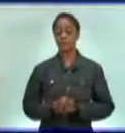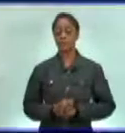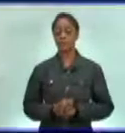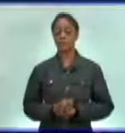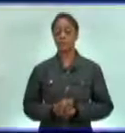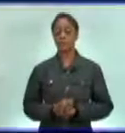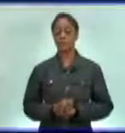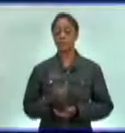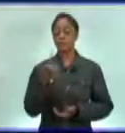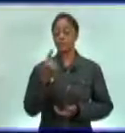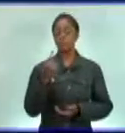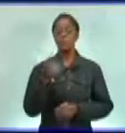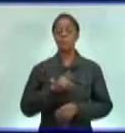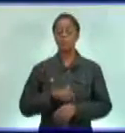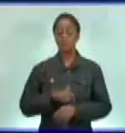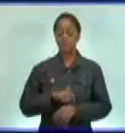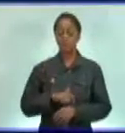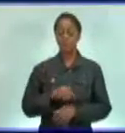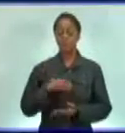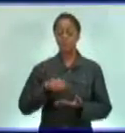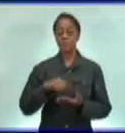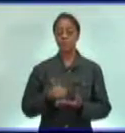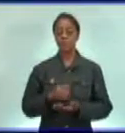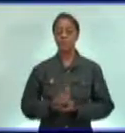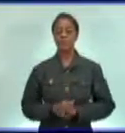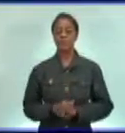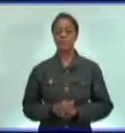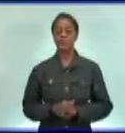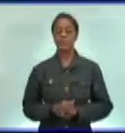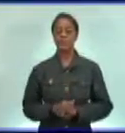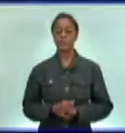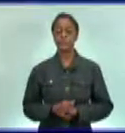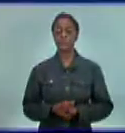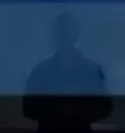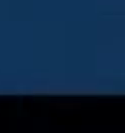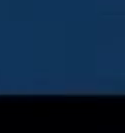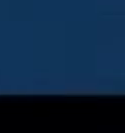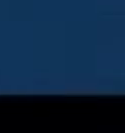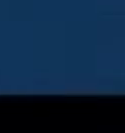Un minutico para que copien el ejercicio.